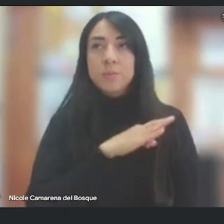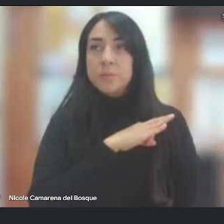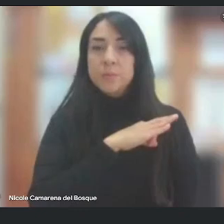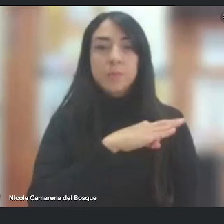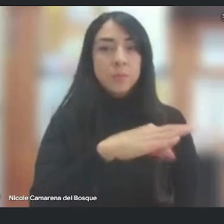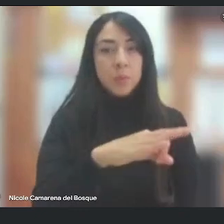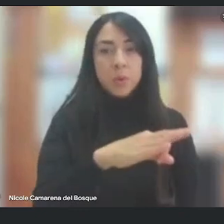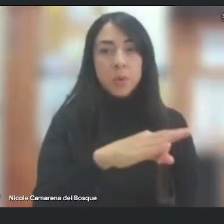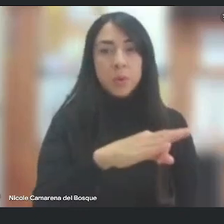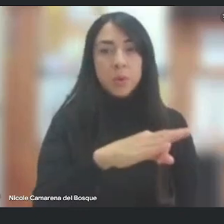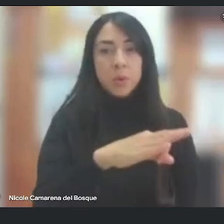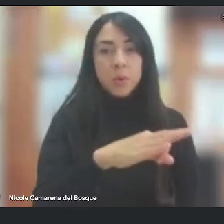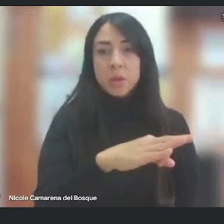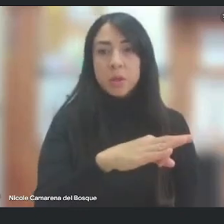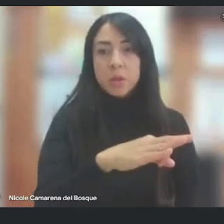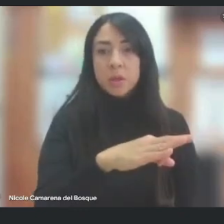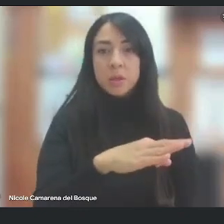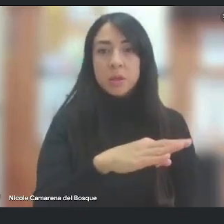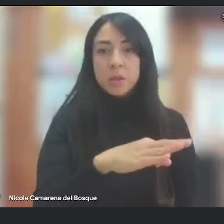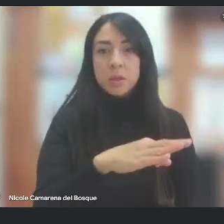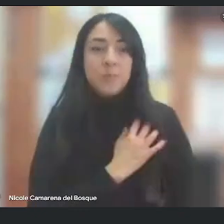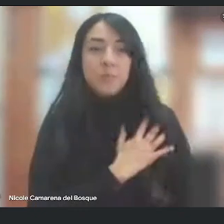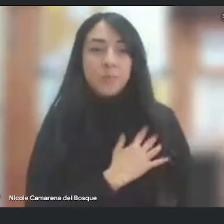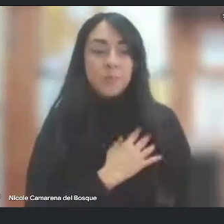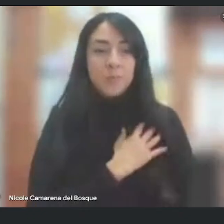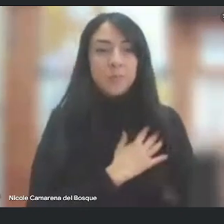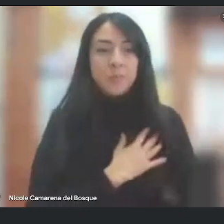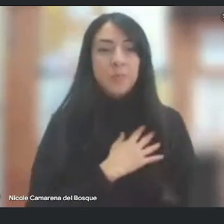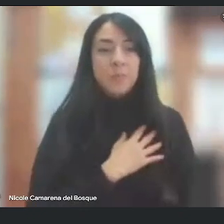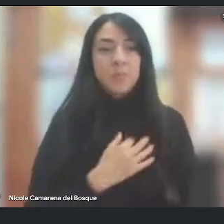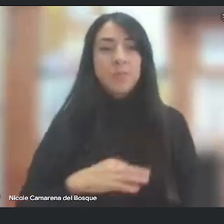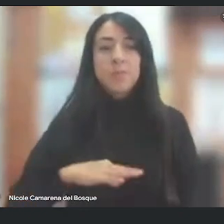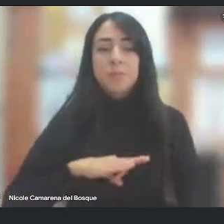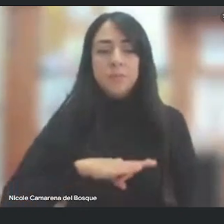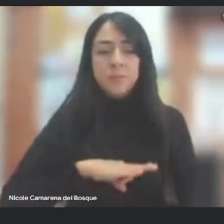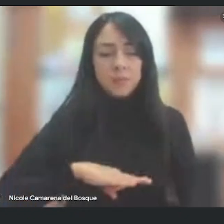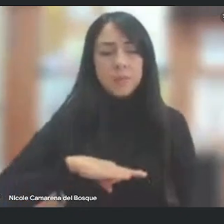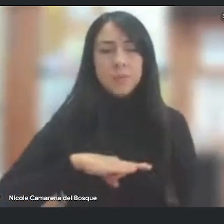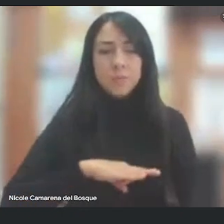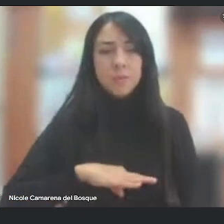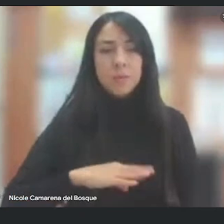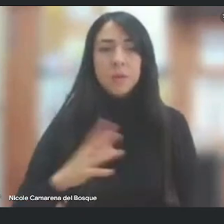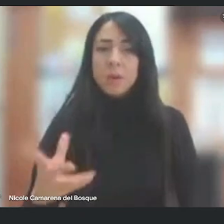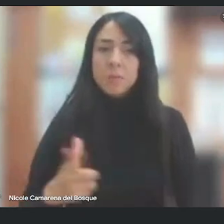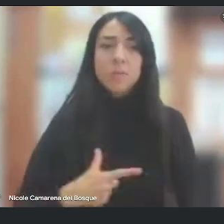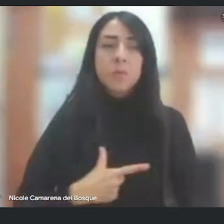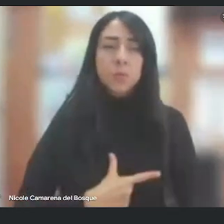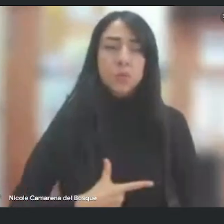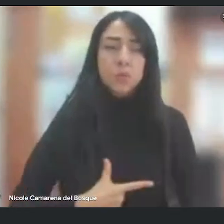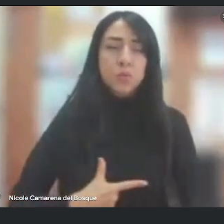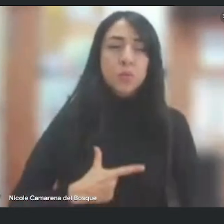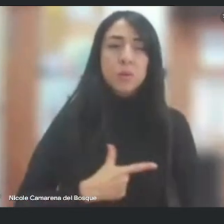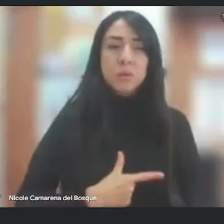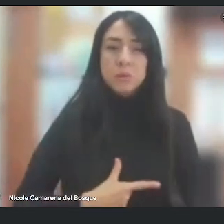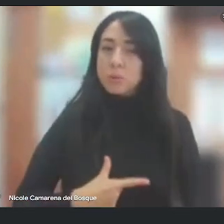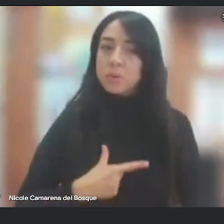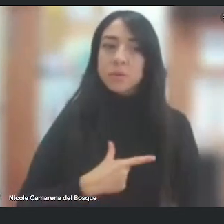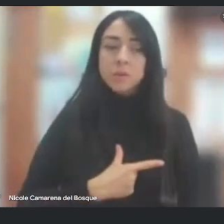alto nivel de salud. No nada más decir, bueno, es que quiere tener una relación sexual porque quiere tener hijos,